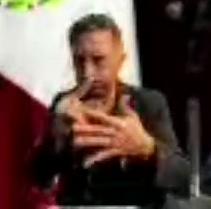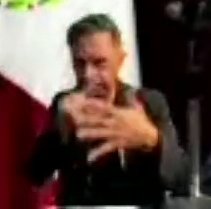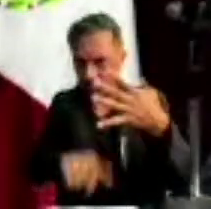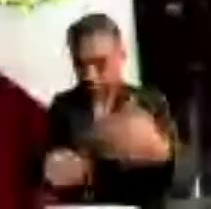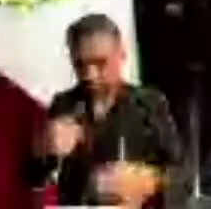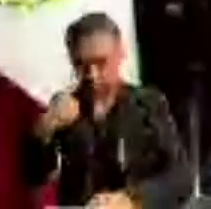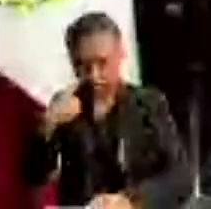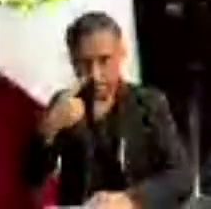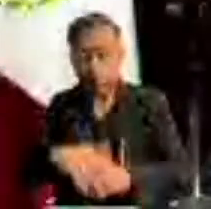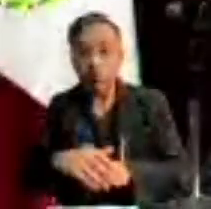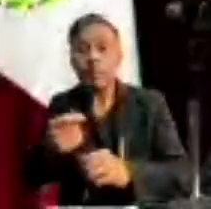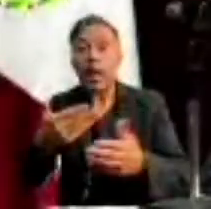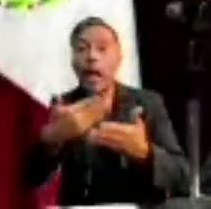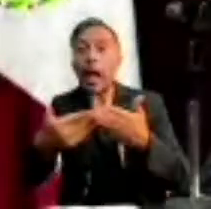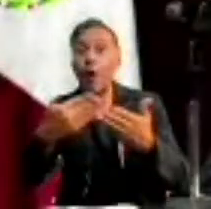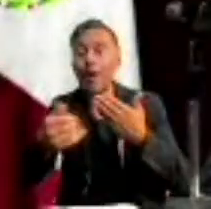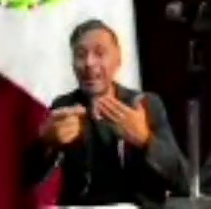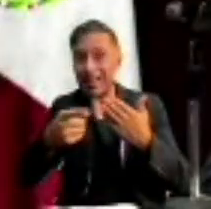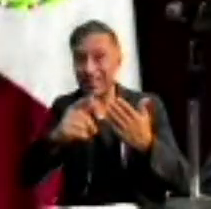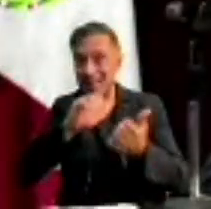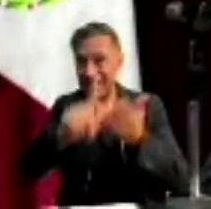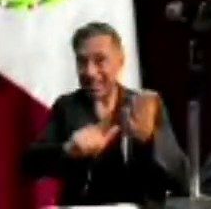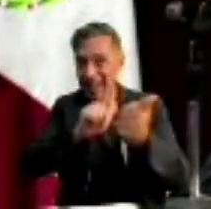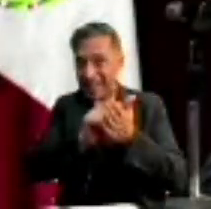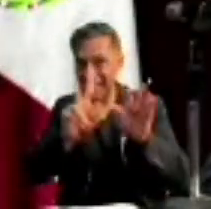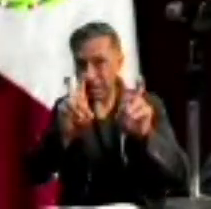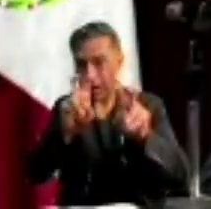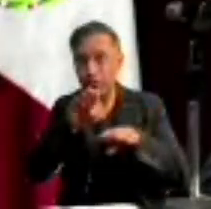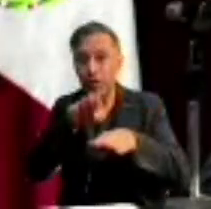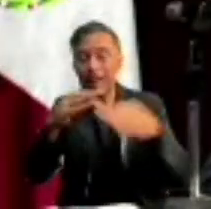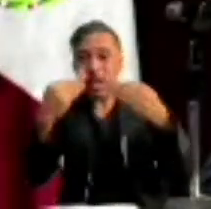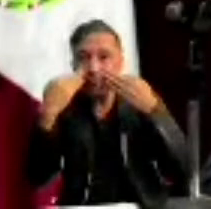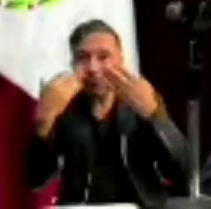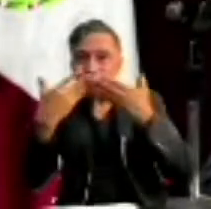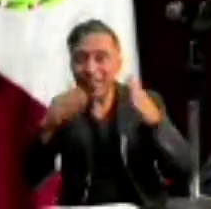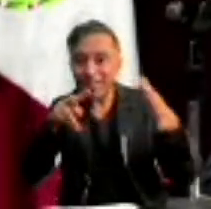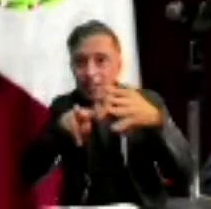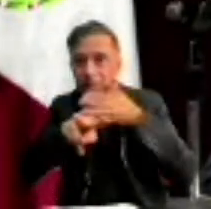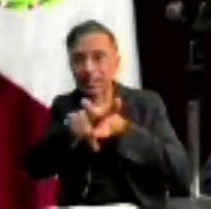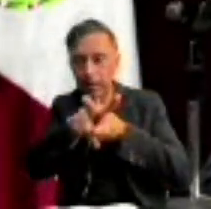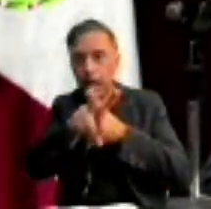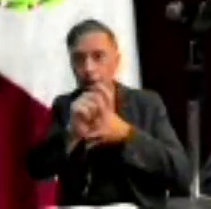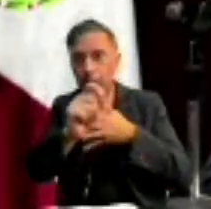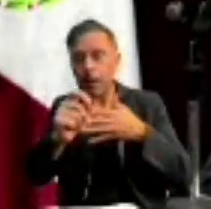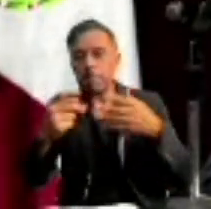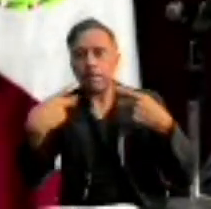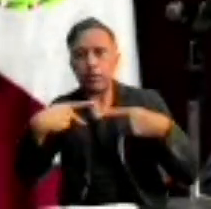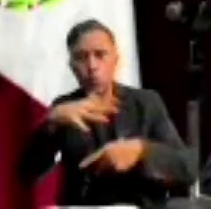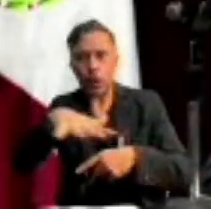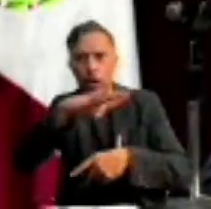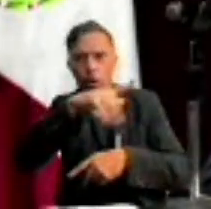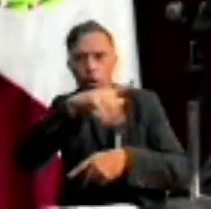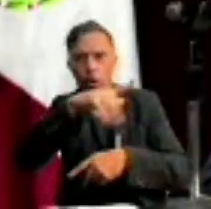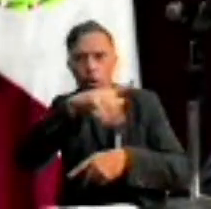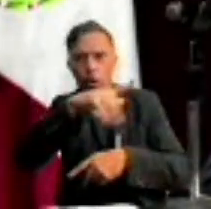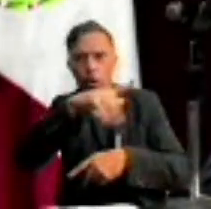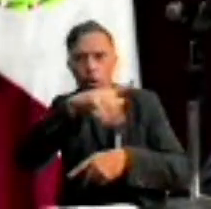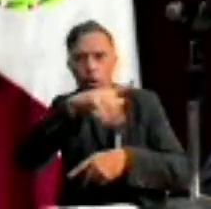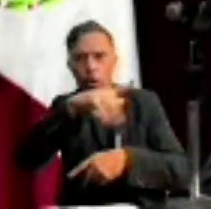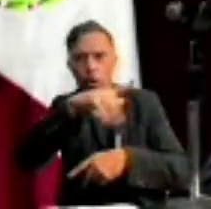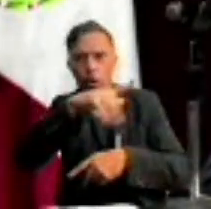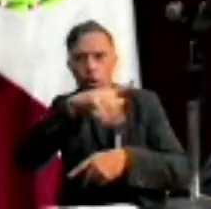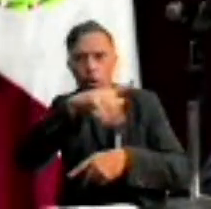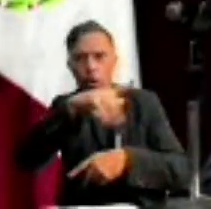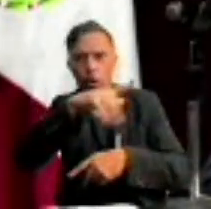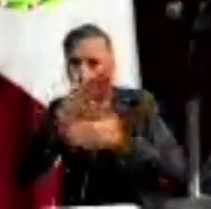un marco normativo sólido en materia de transparencia y acceso a la información pública es una urgencia ciudadana que solicita uno